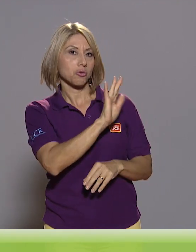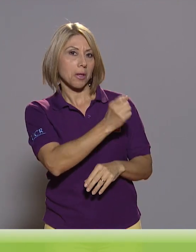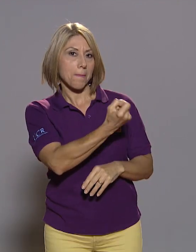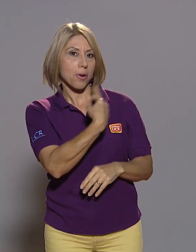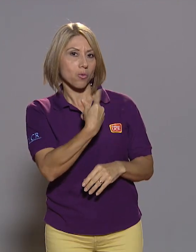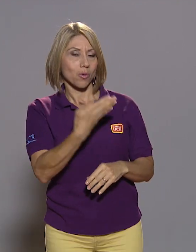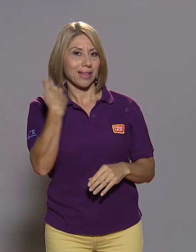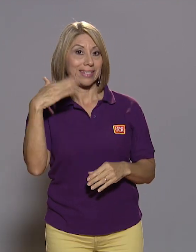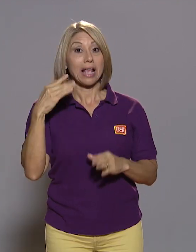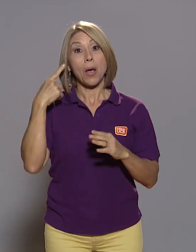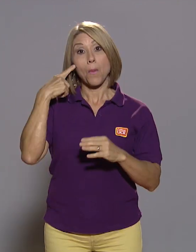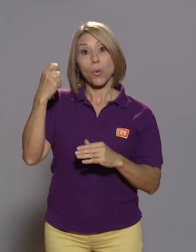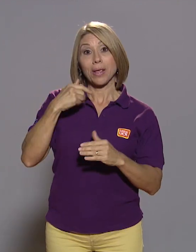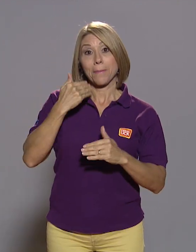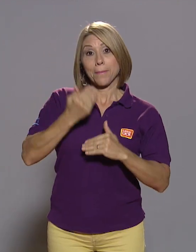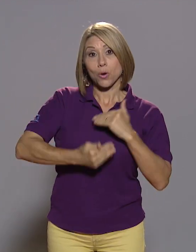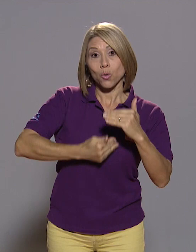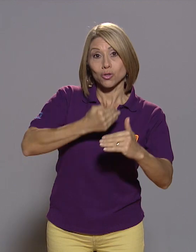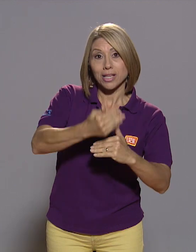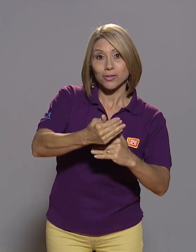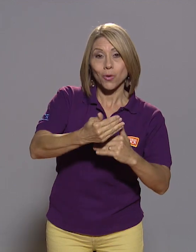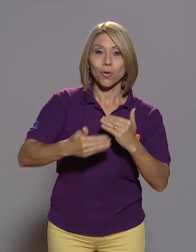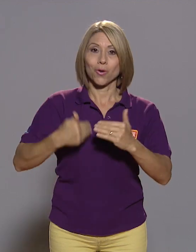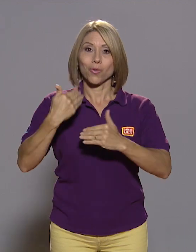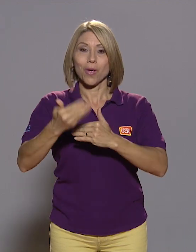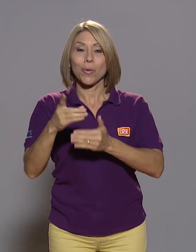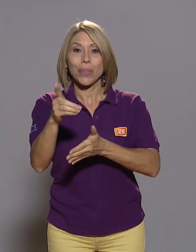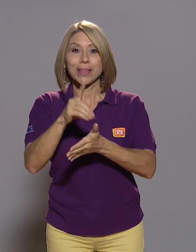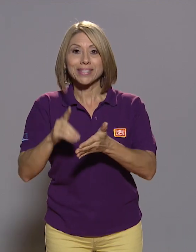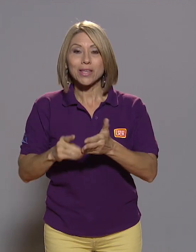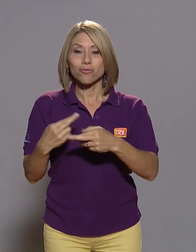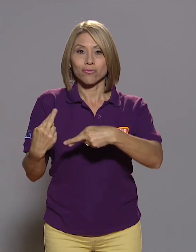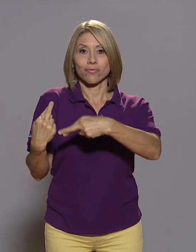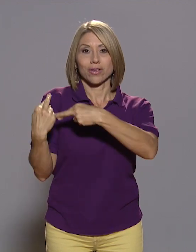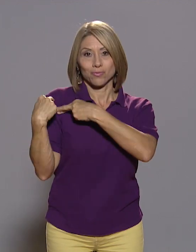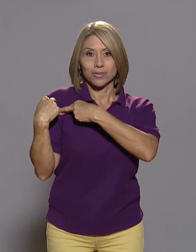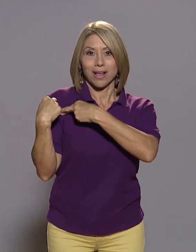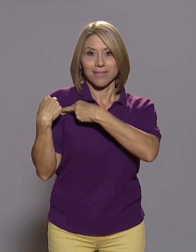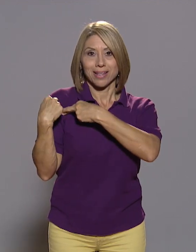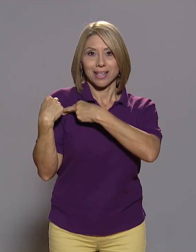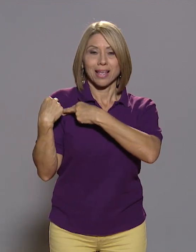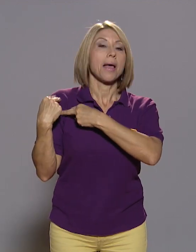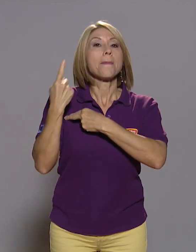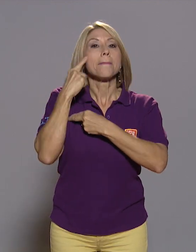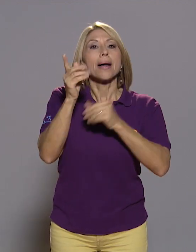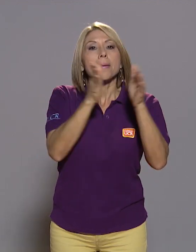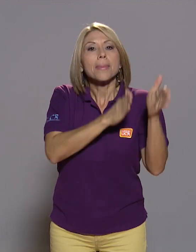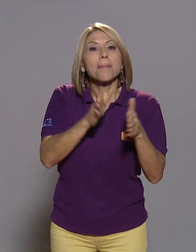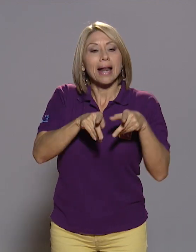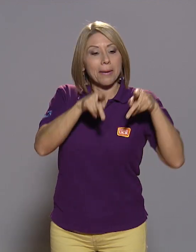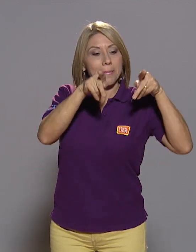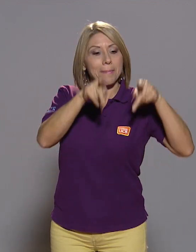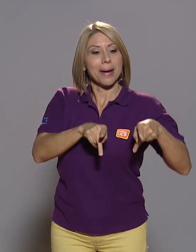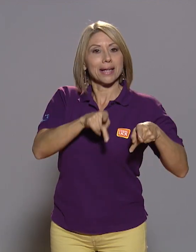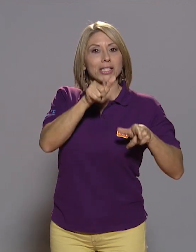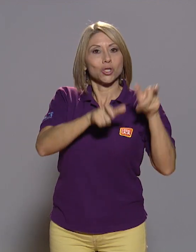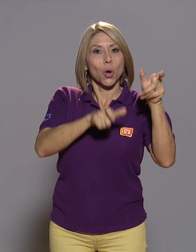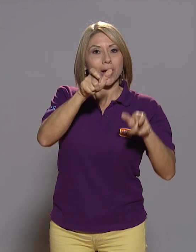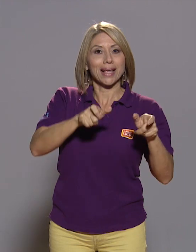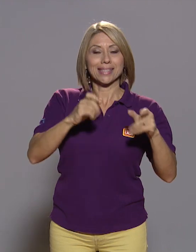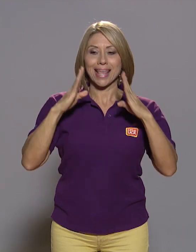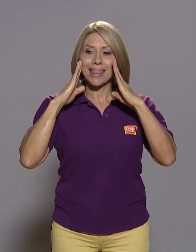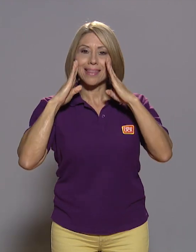un proceso y un diseño responsable, y más a materia de personas que tratan con personas, se tenía que